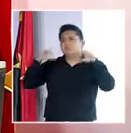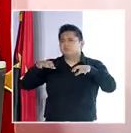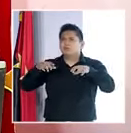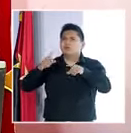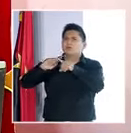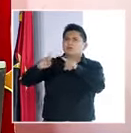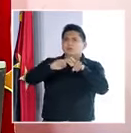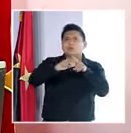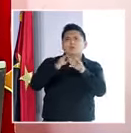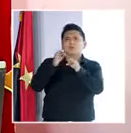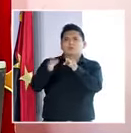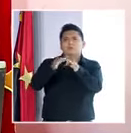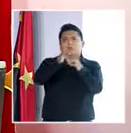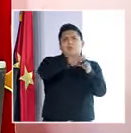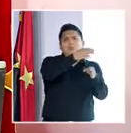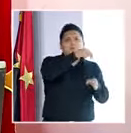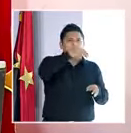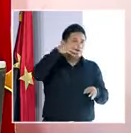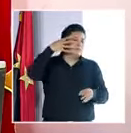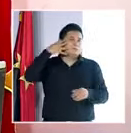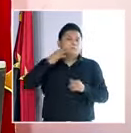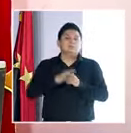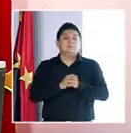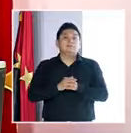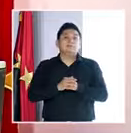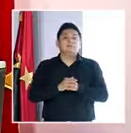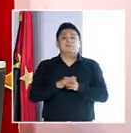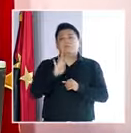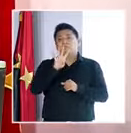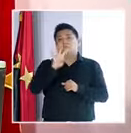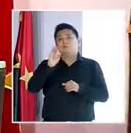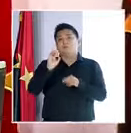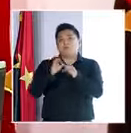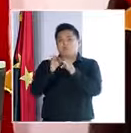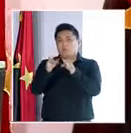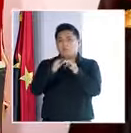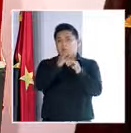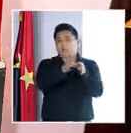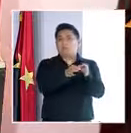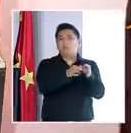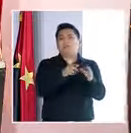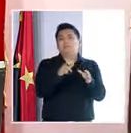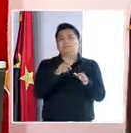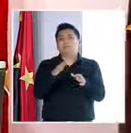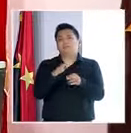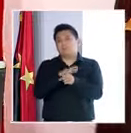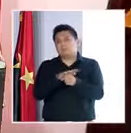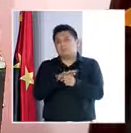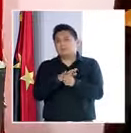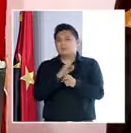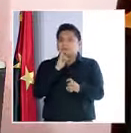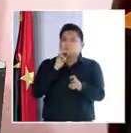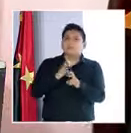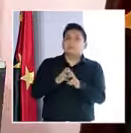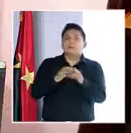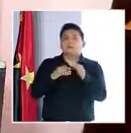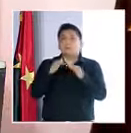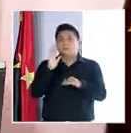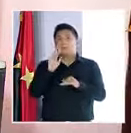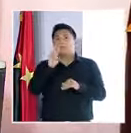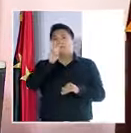todos los corredores viales del norte de Santander y los 40 municipios tienen afectaciones. Más